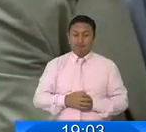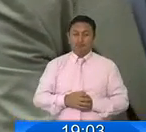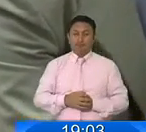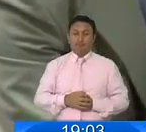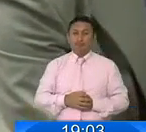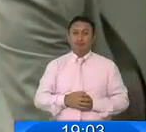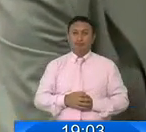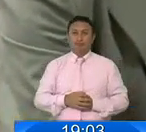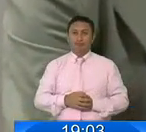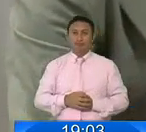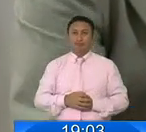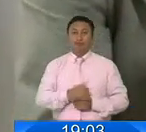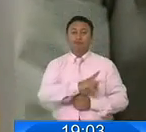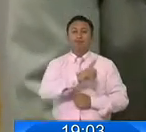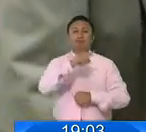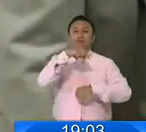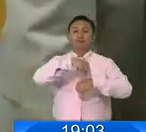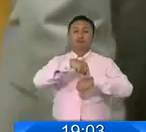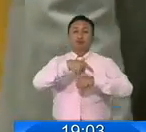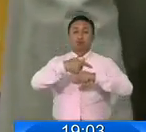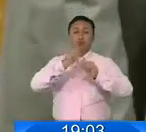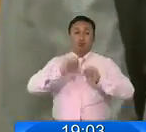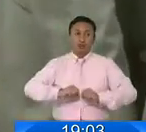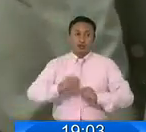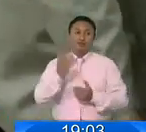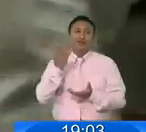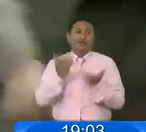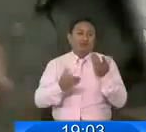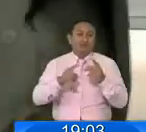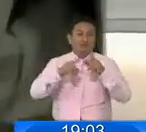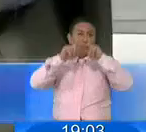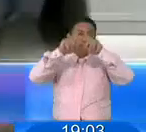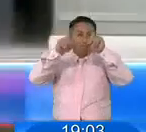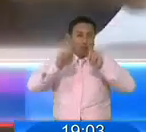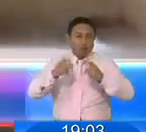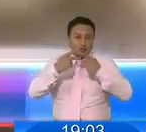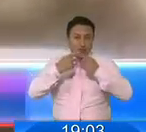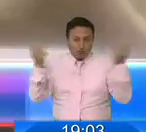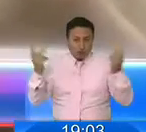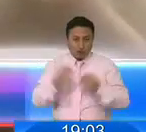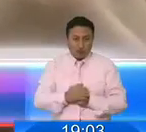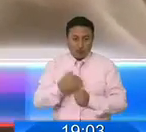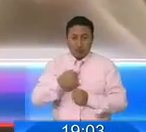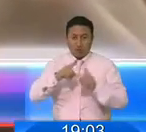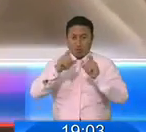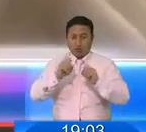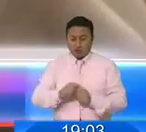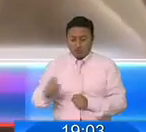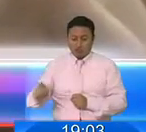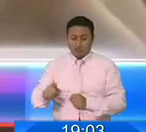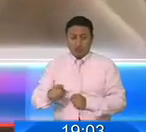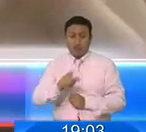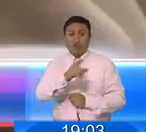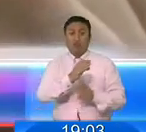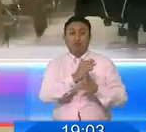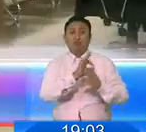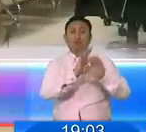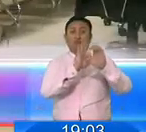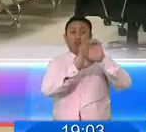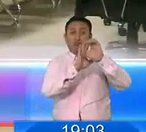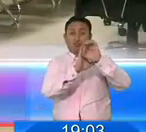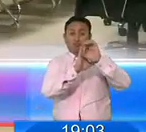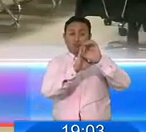los tiempos para que se concrete una posible consulta popular en donde se pregunte si se quiere la eliminación del consejo de participación